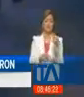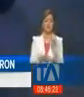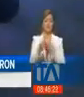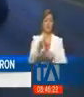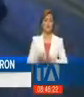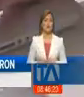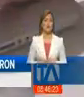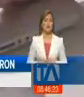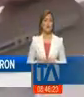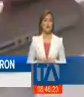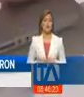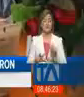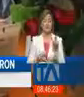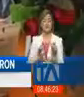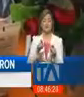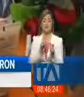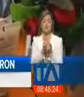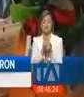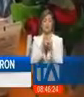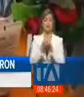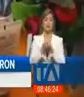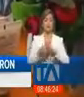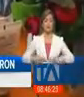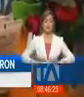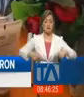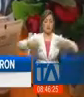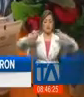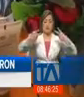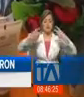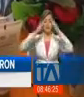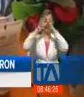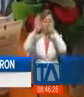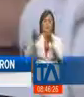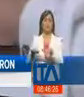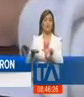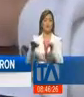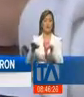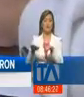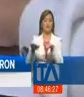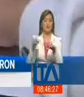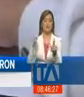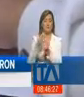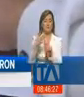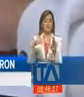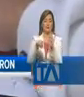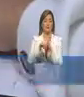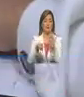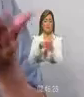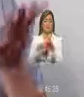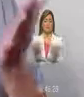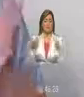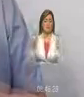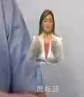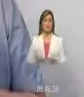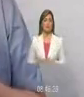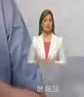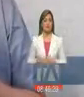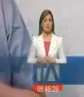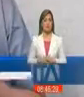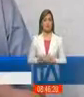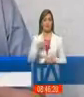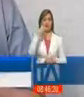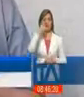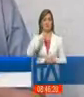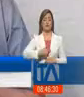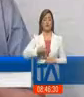Y asimismo, hay quienes el cambio radical en el estilo de vida por el confinamiento les terminó afectando más de lo pensado. Los seres humanos